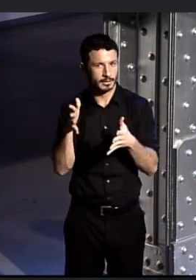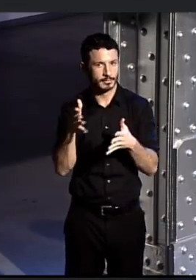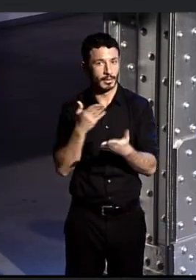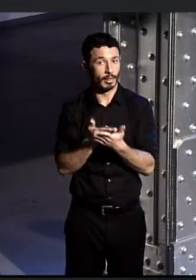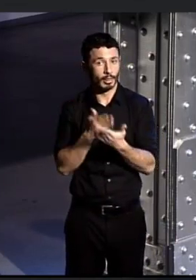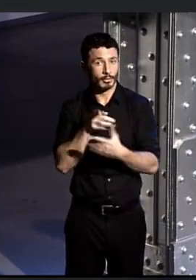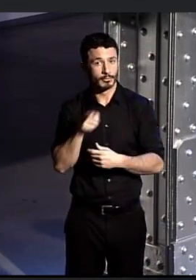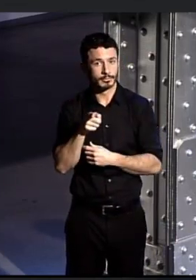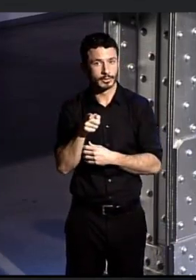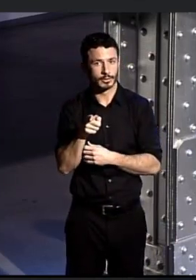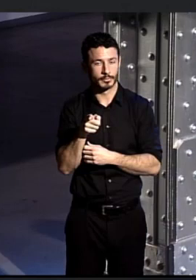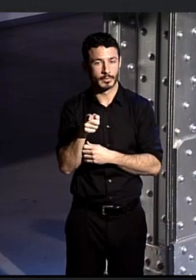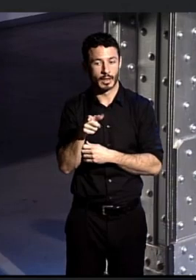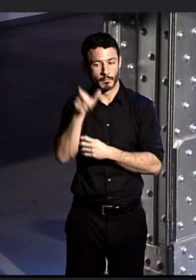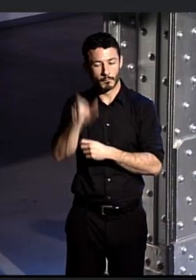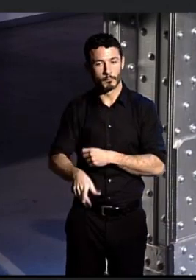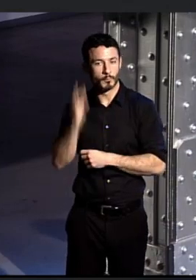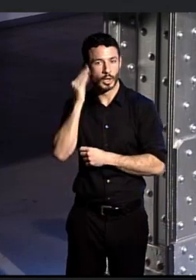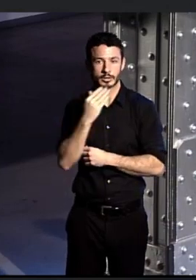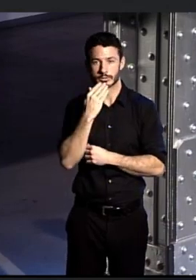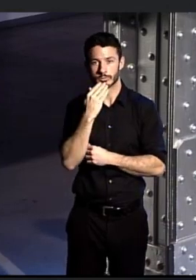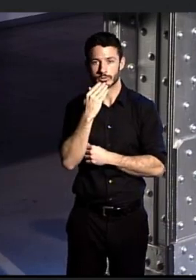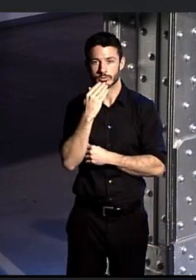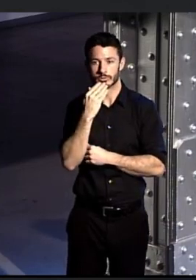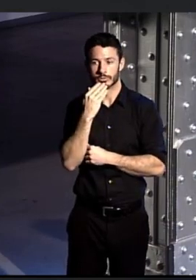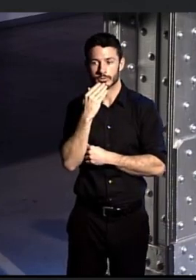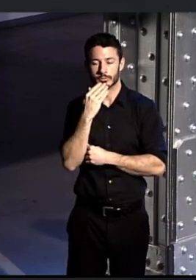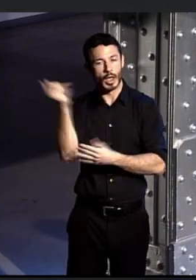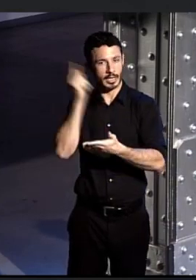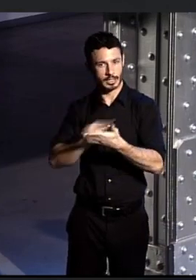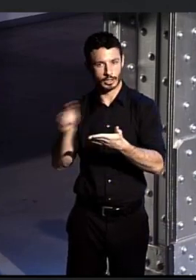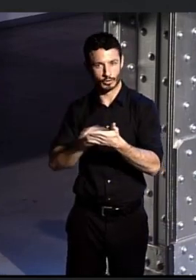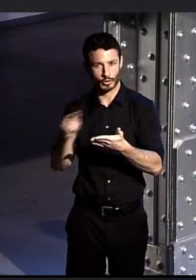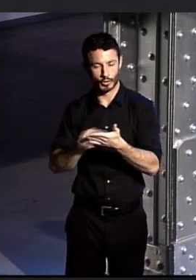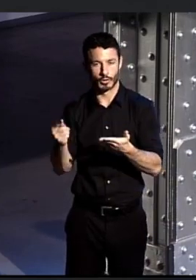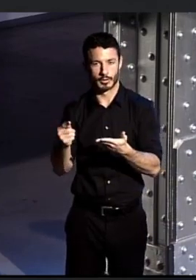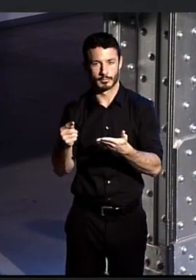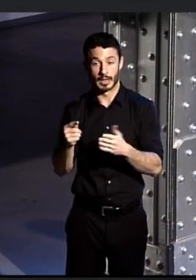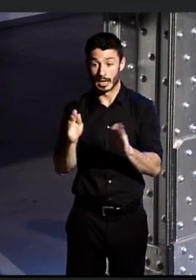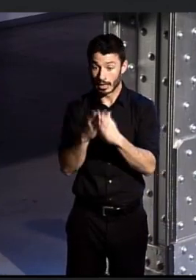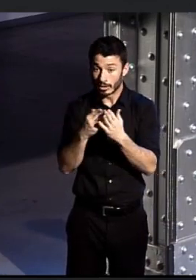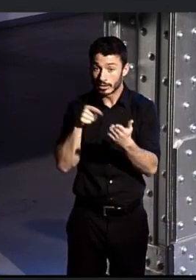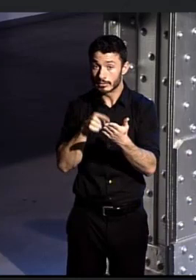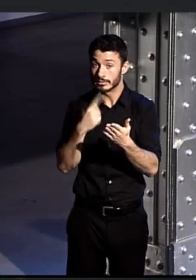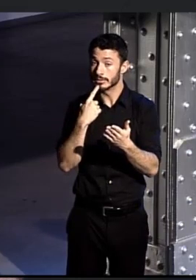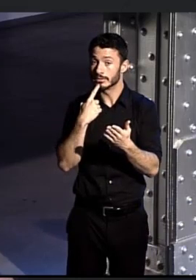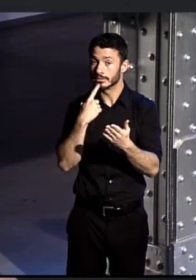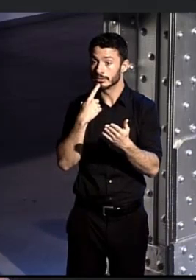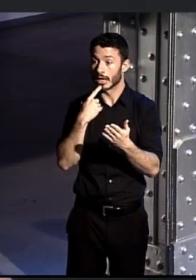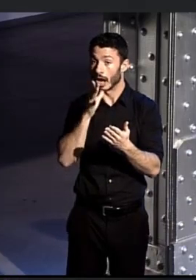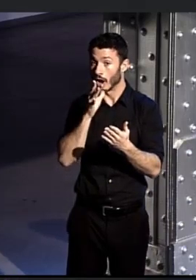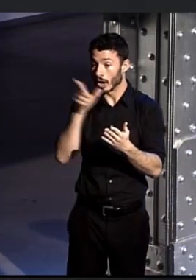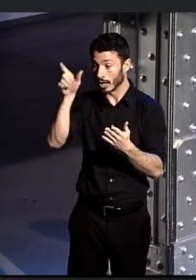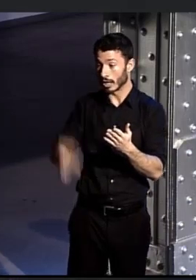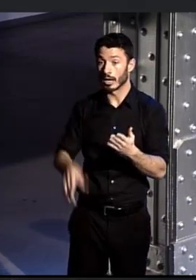introducía a la mujer como una mujer con una voz escritora. O sea, hay un momento de la obra en el que dice, y ahora la voz narradora